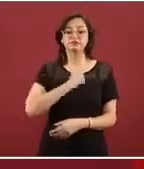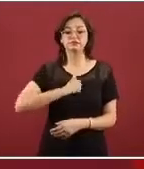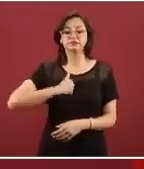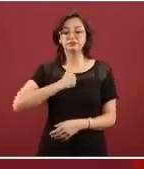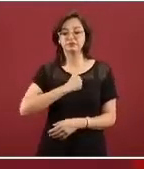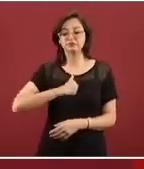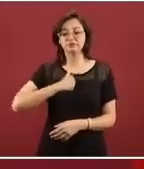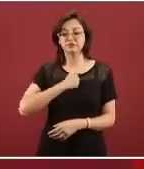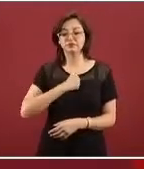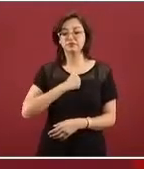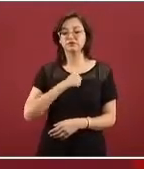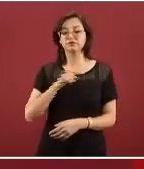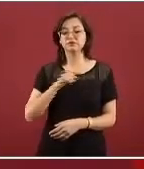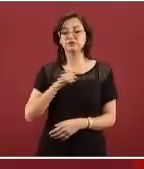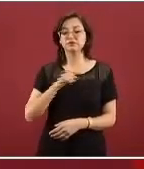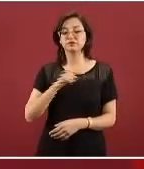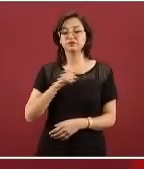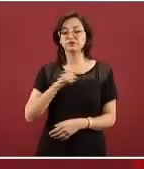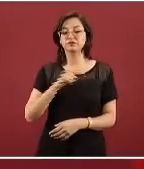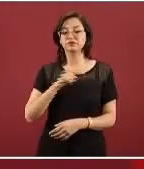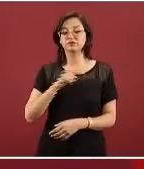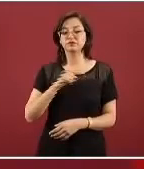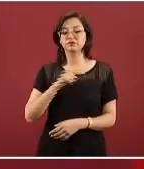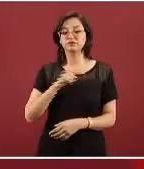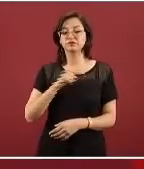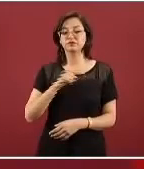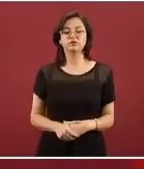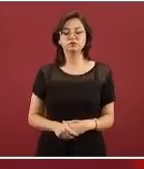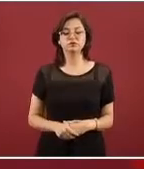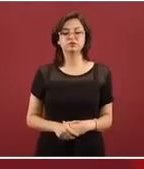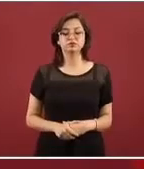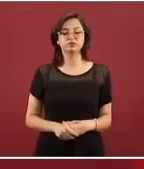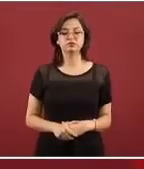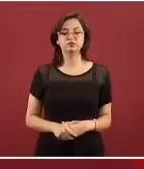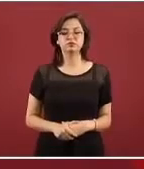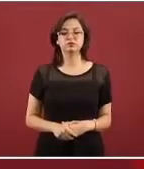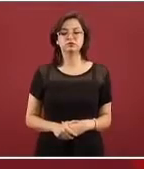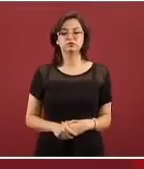desafortunadamente han resultado en 28 defunciones.